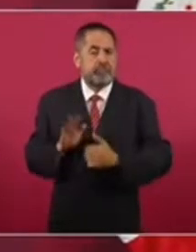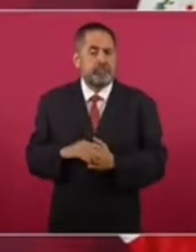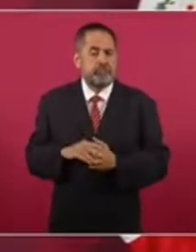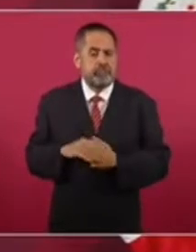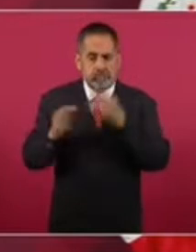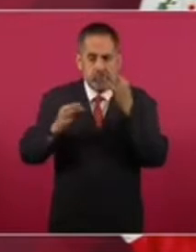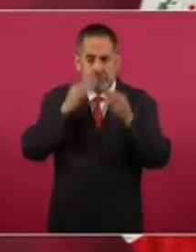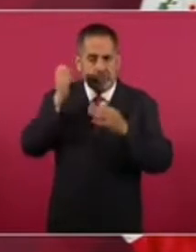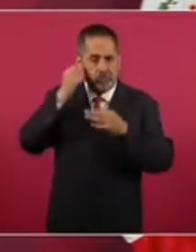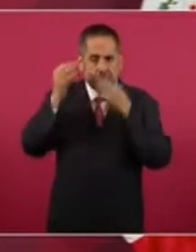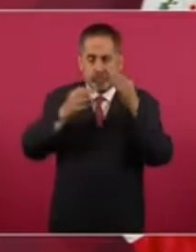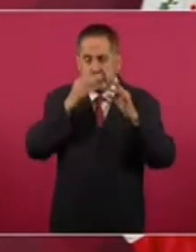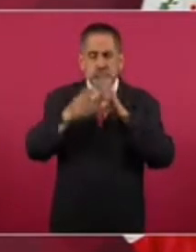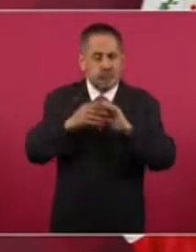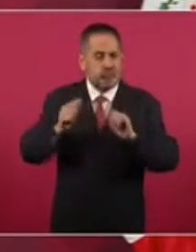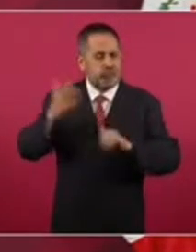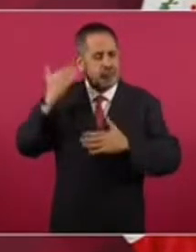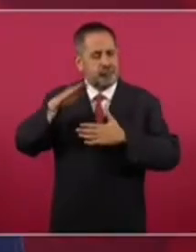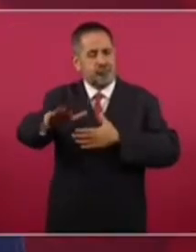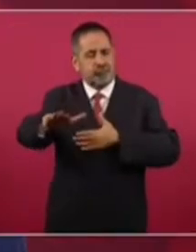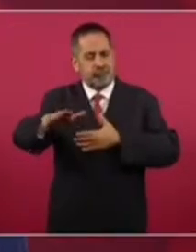en mi discurso de toma de posesión,